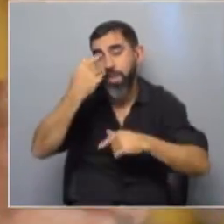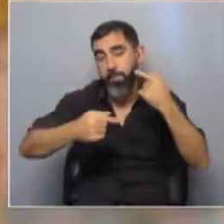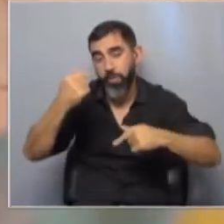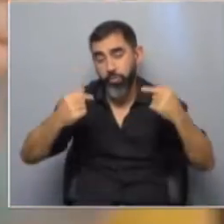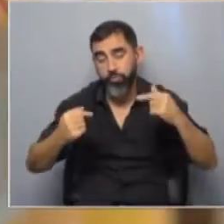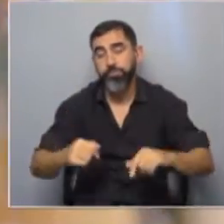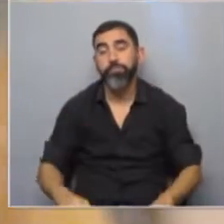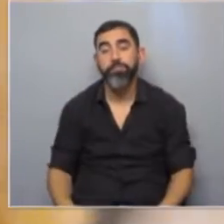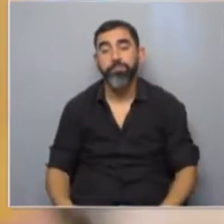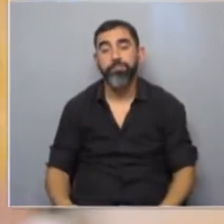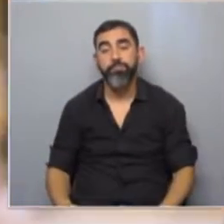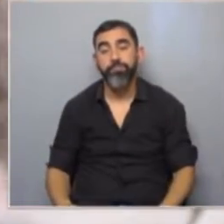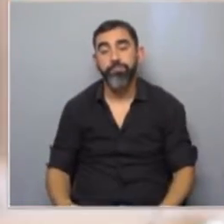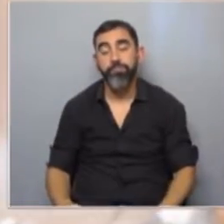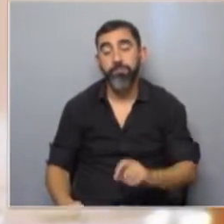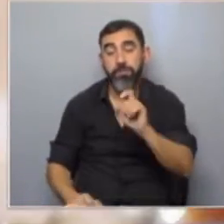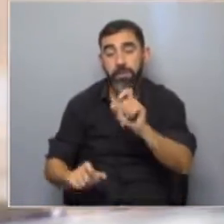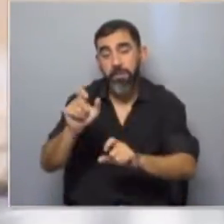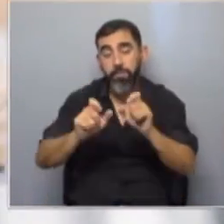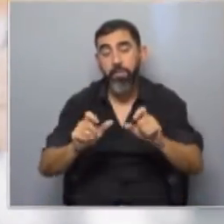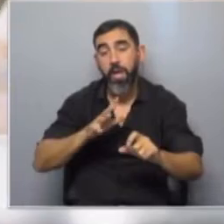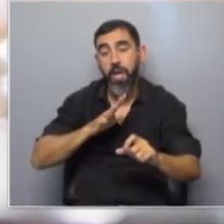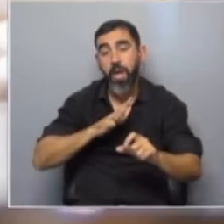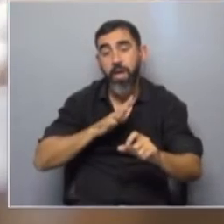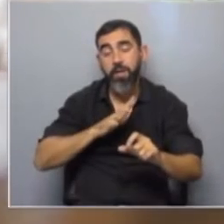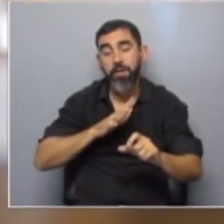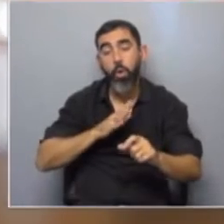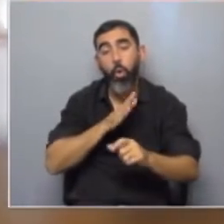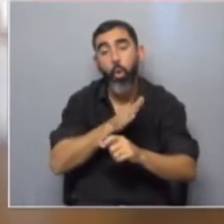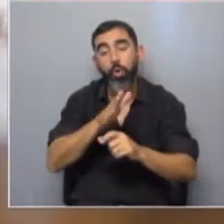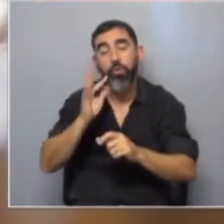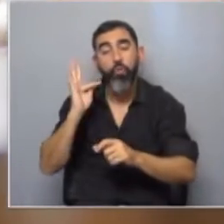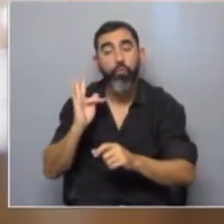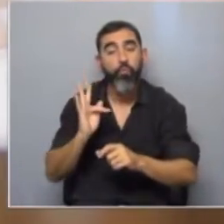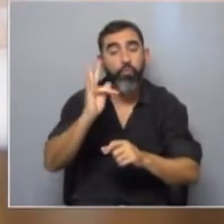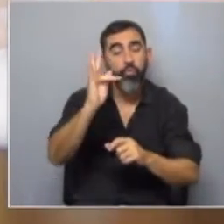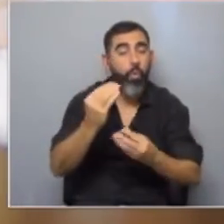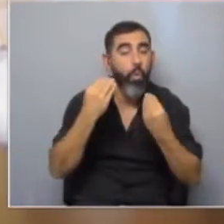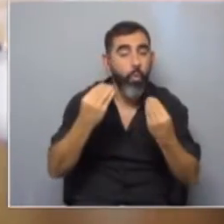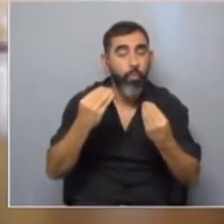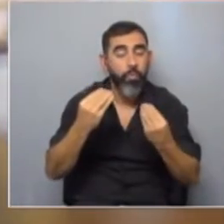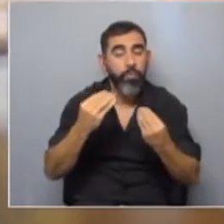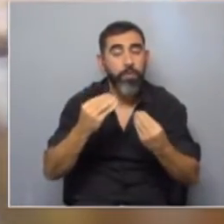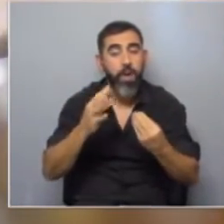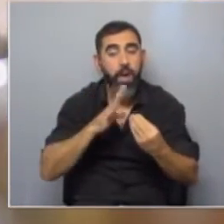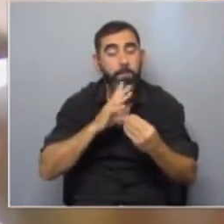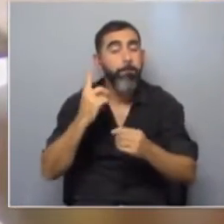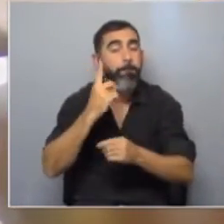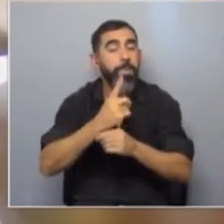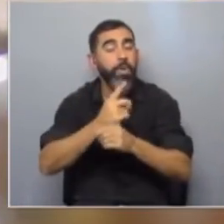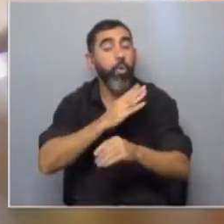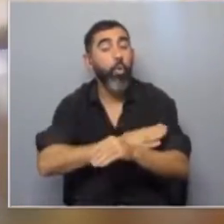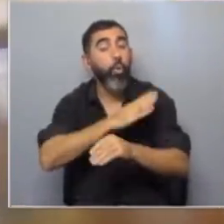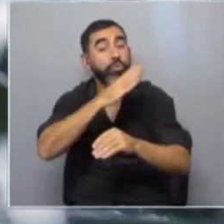Entonces decimos que las personas tienen un foco, una orientación hacia el futuro cuando tienden a priorizar las